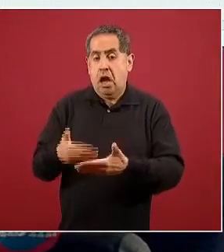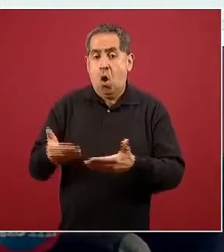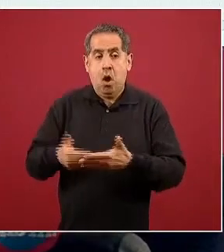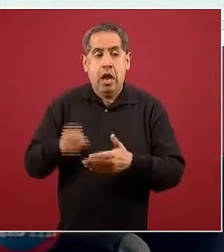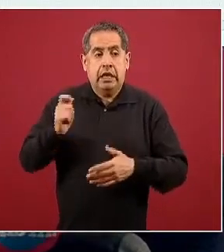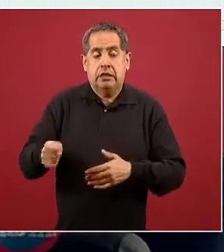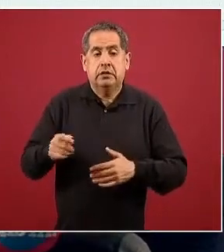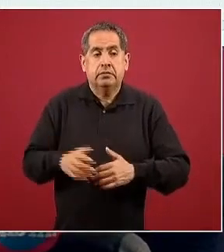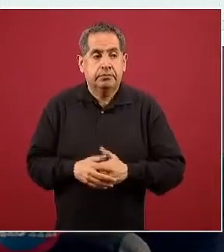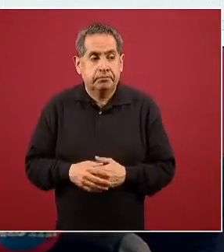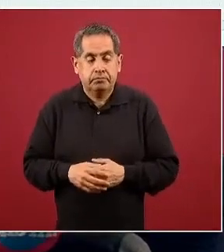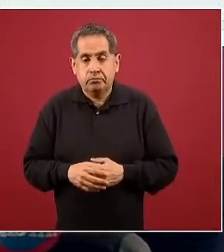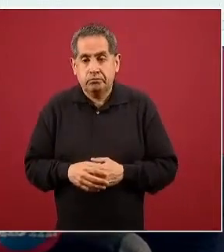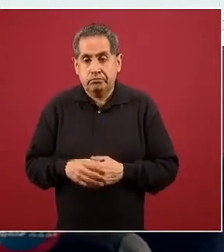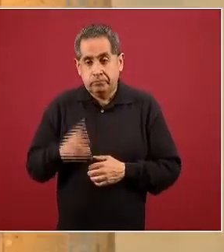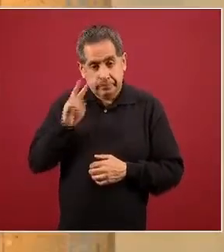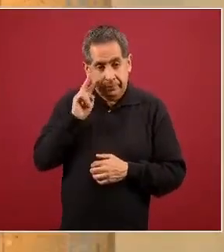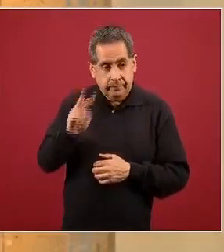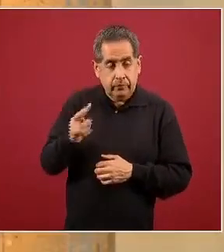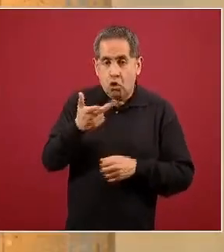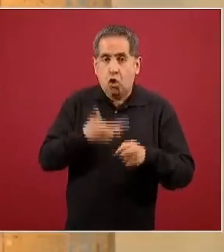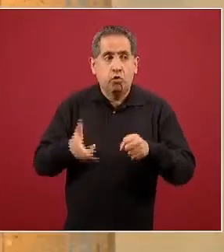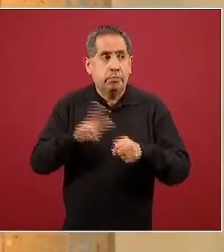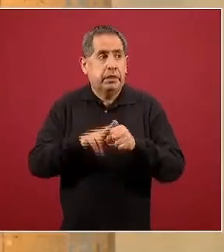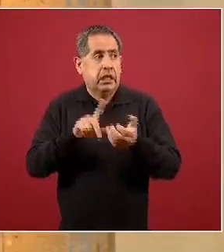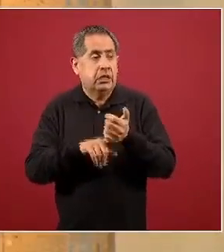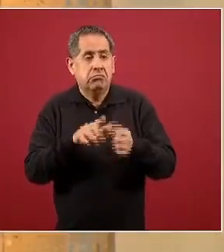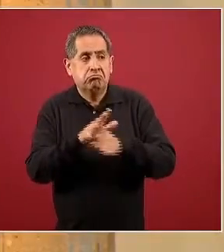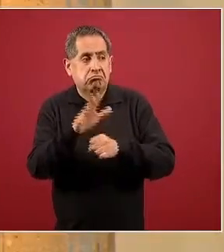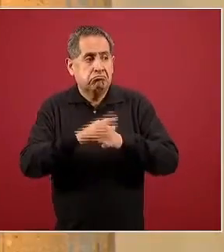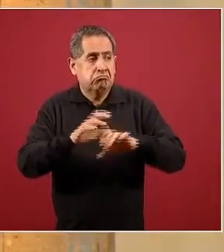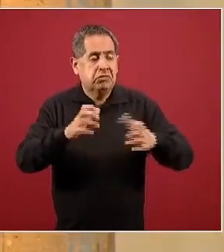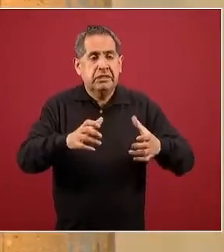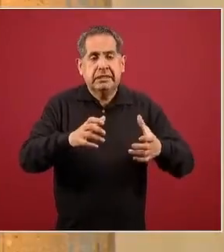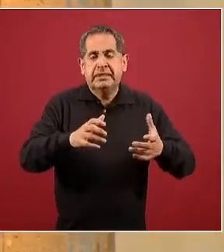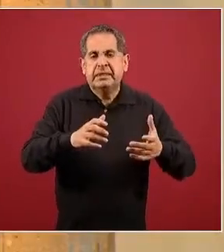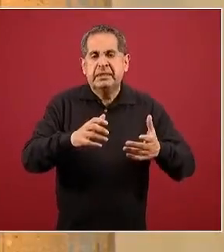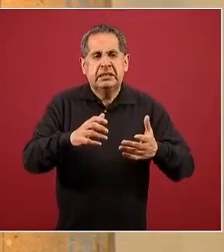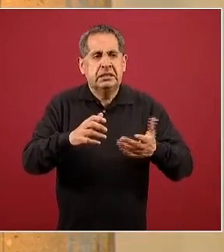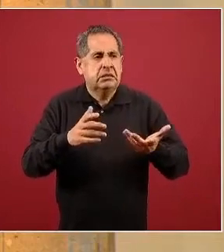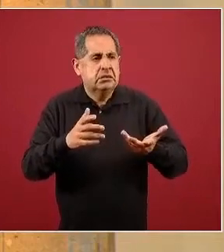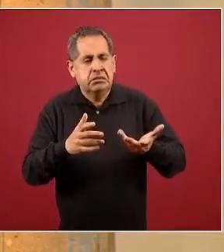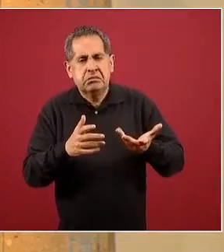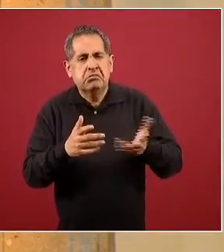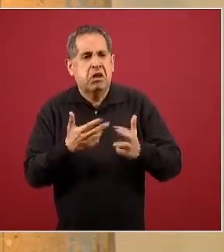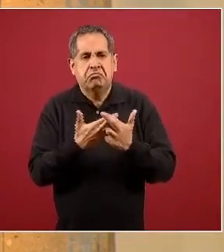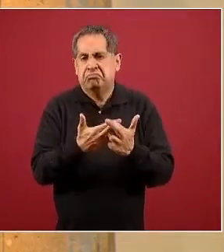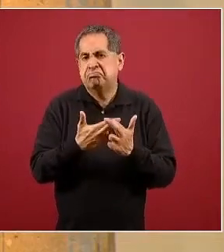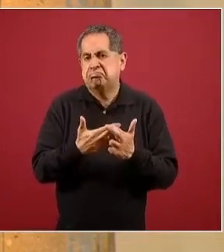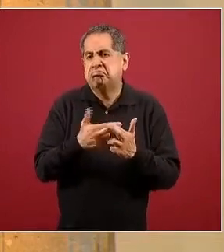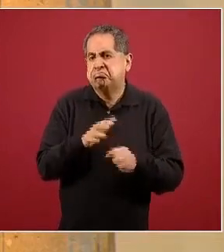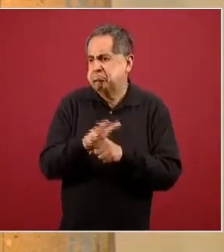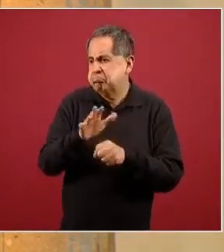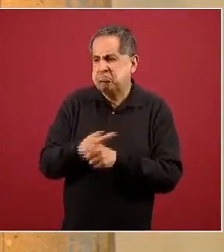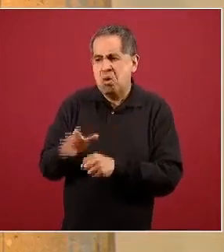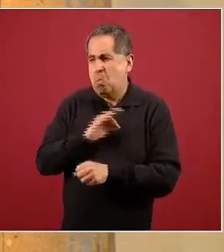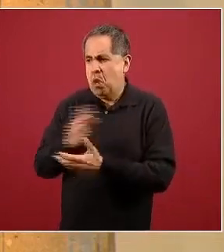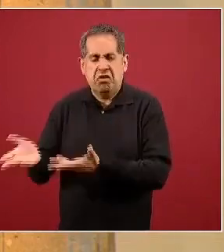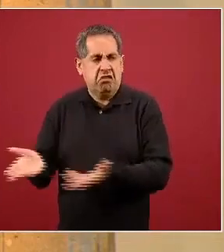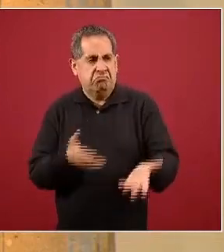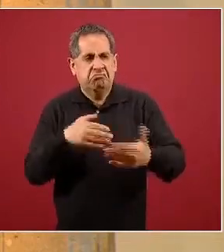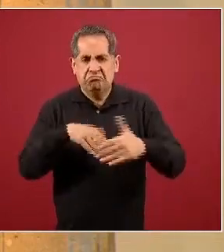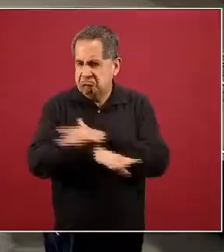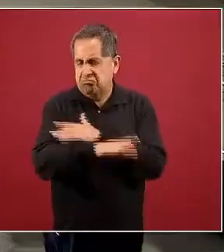Actualmente, con ambas ocupaciones hospitalarias bastante bajas, con una disponibilidad